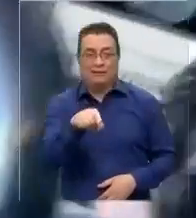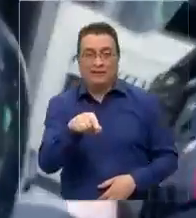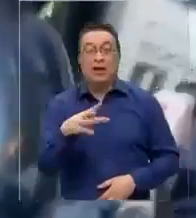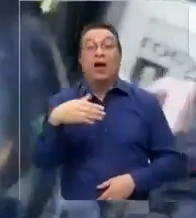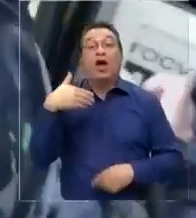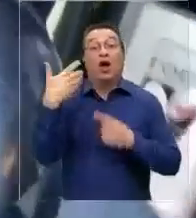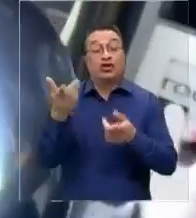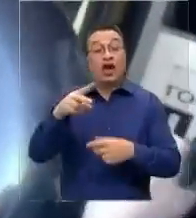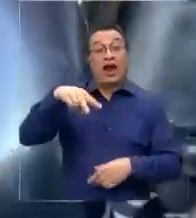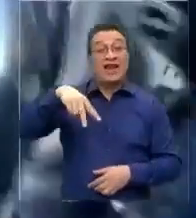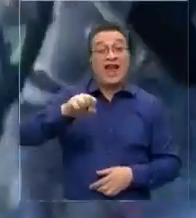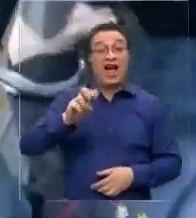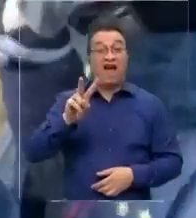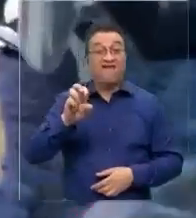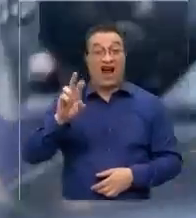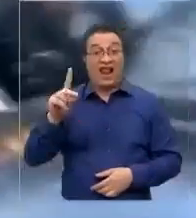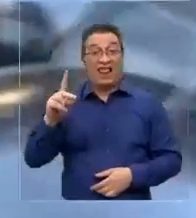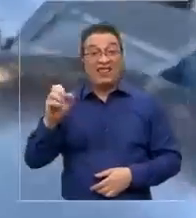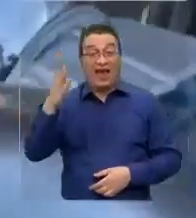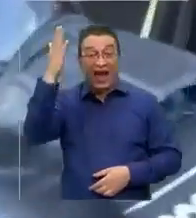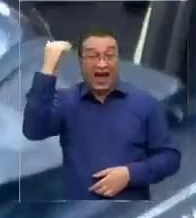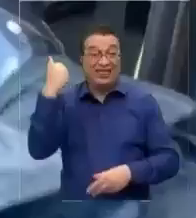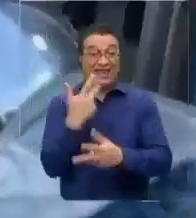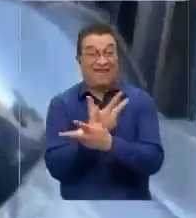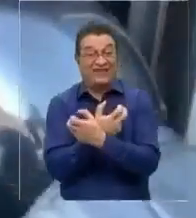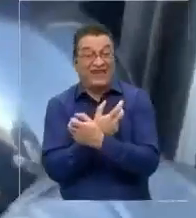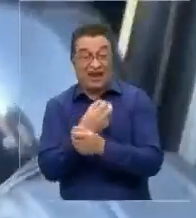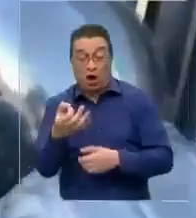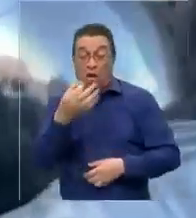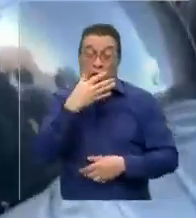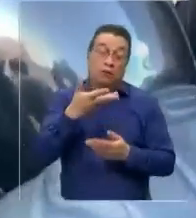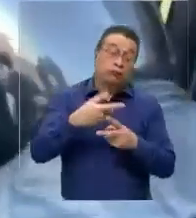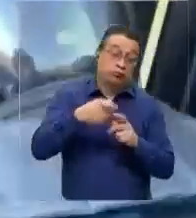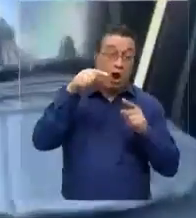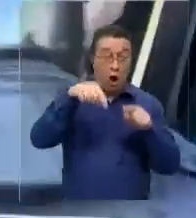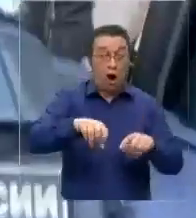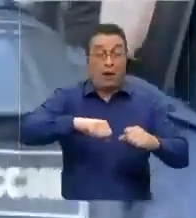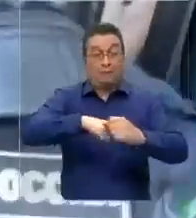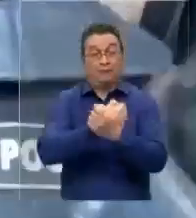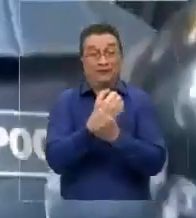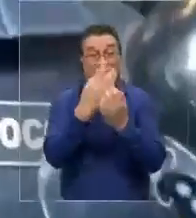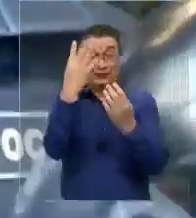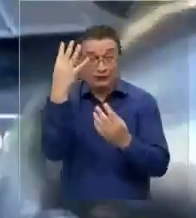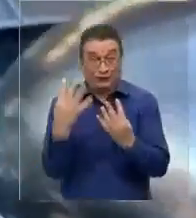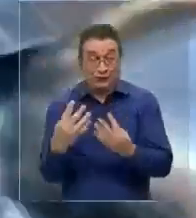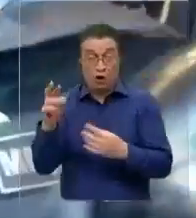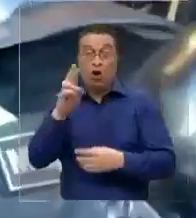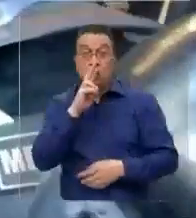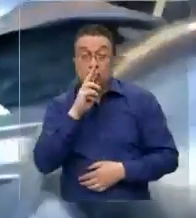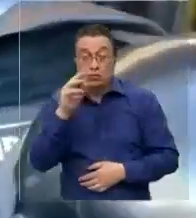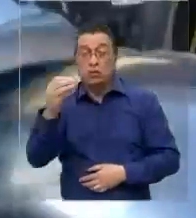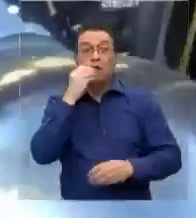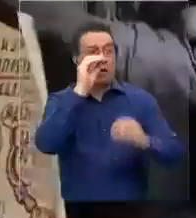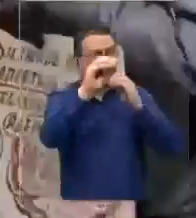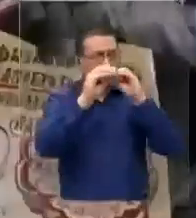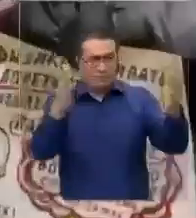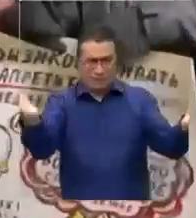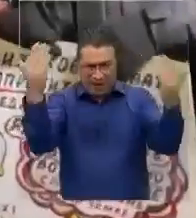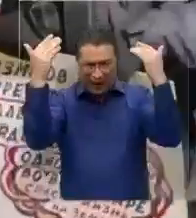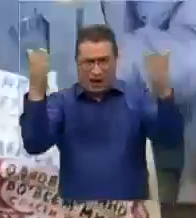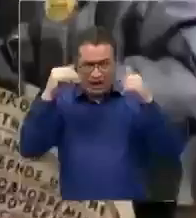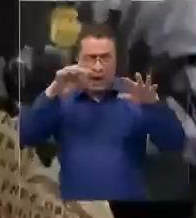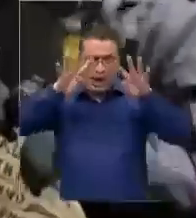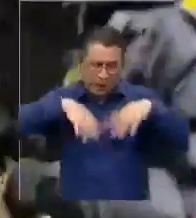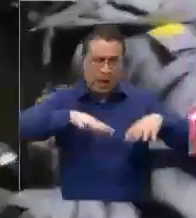Navalny, el líder opositor ruso que fue envenenado en su momento y que hoy está encarcelado en Rusia, llamara a protestar